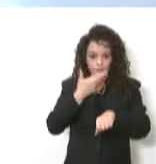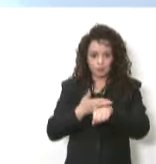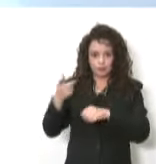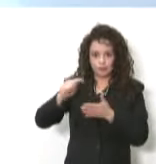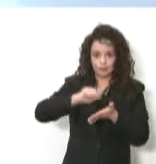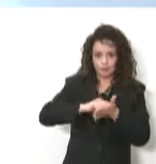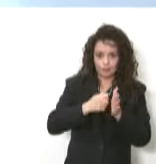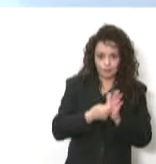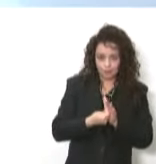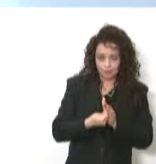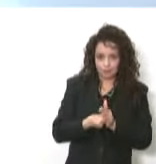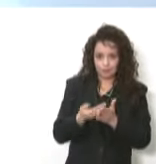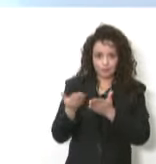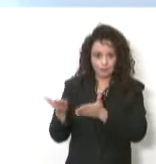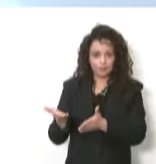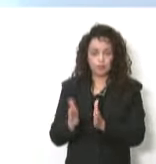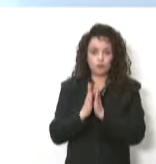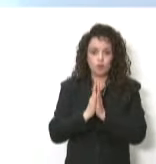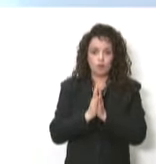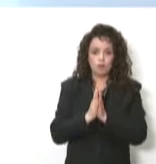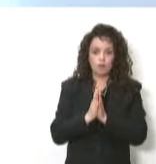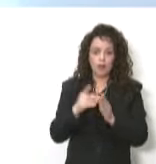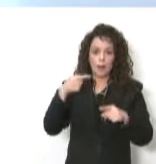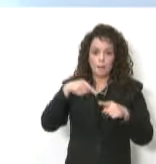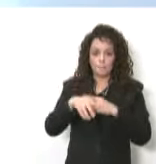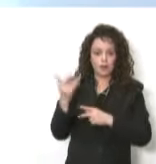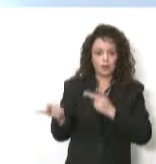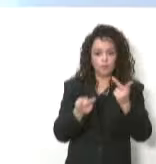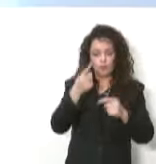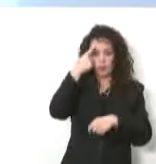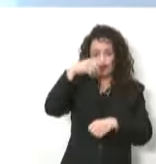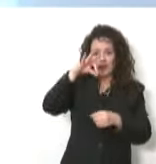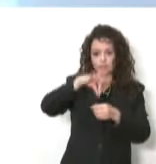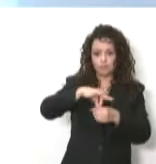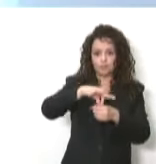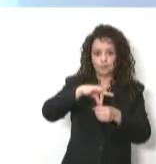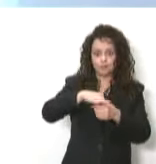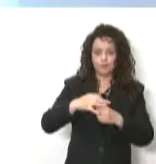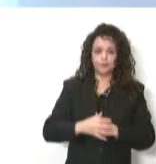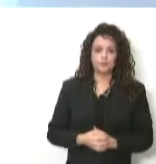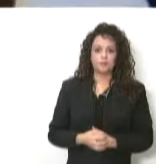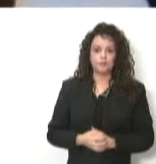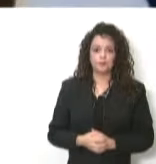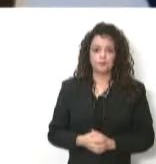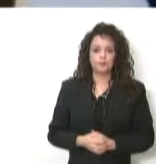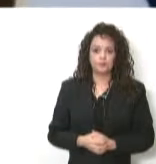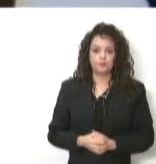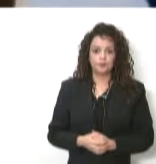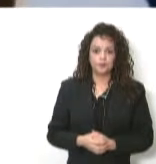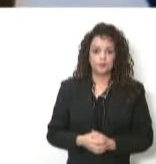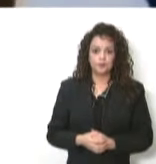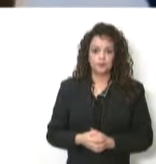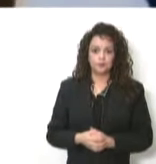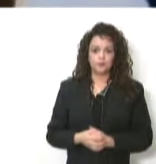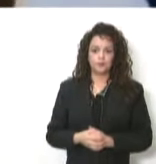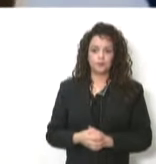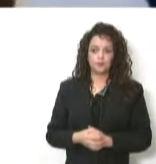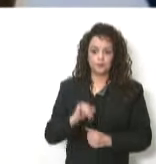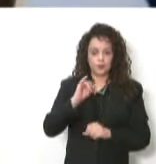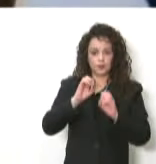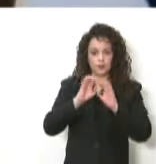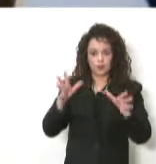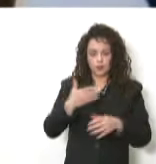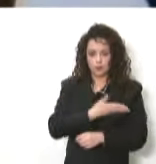técnica del Pleno en funciones que haga la consulta de votación. Conforme se señala, comisionado